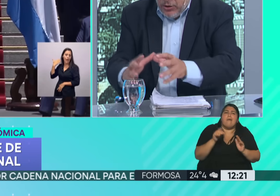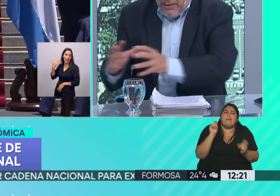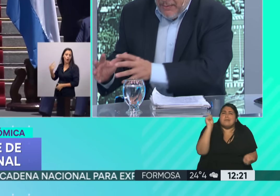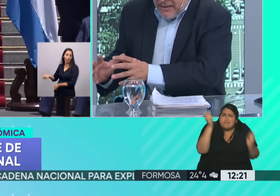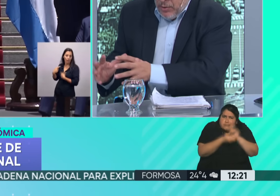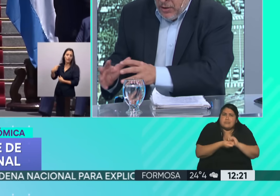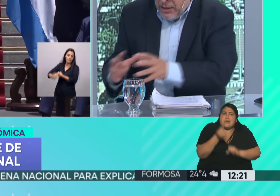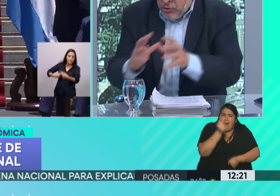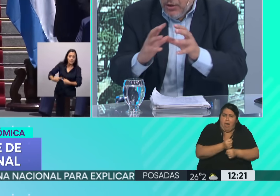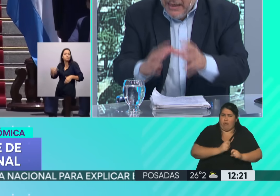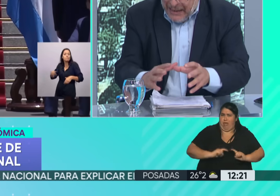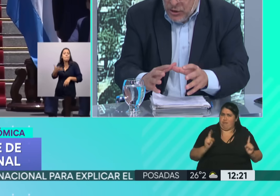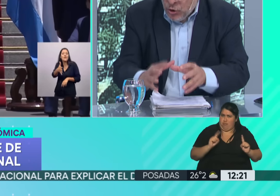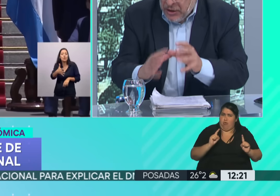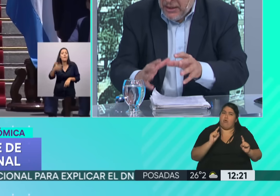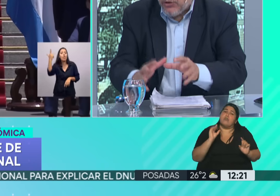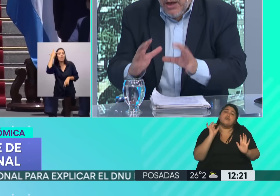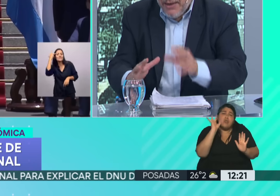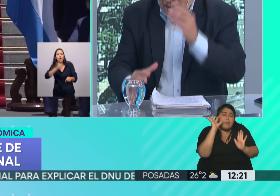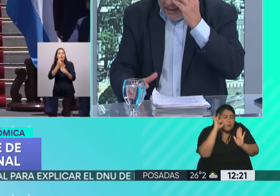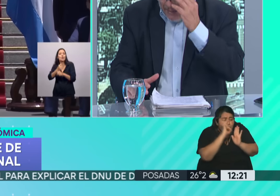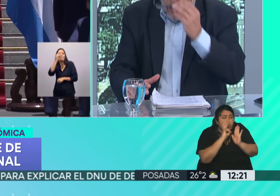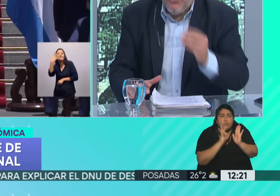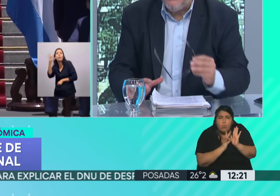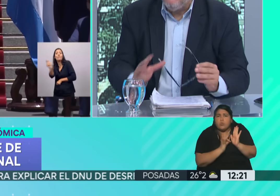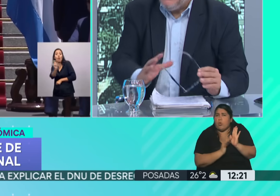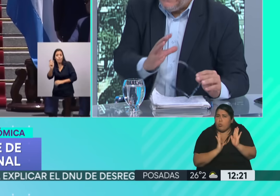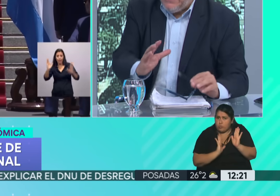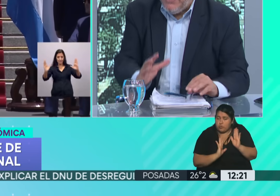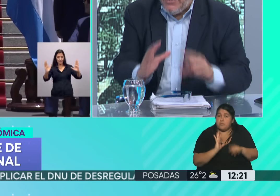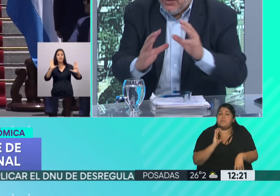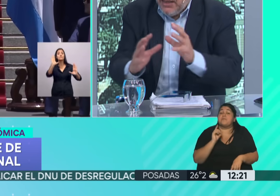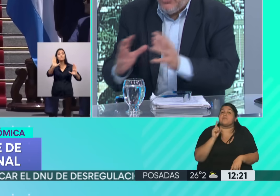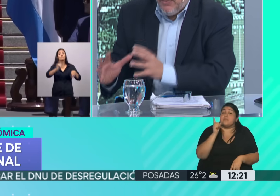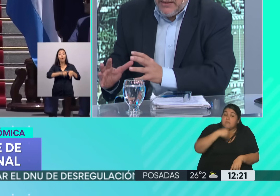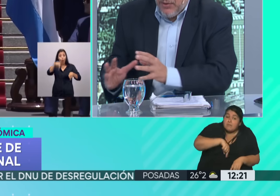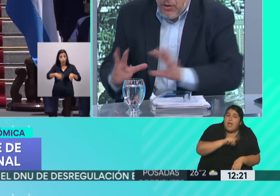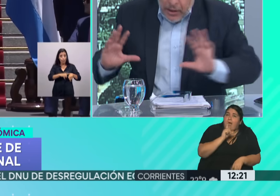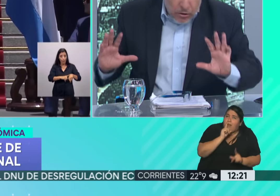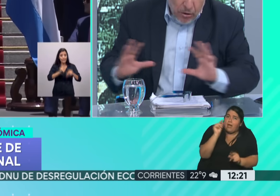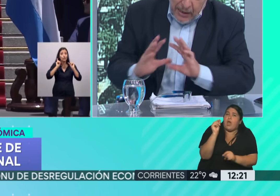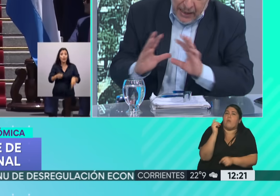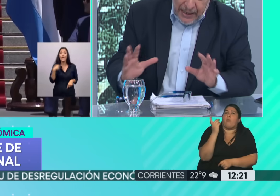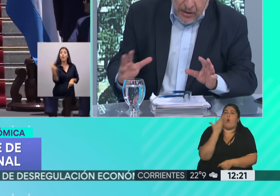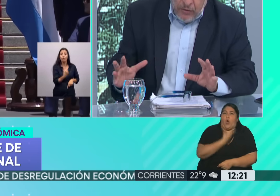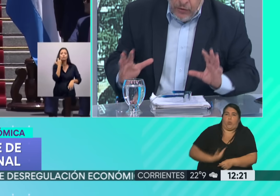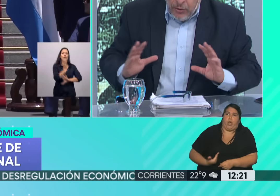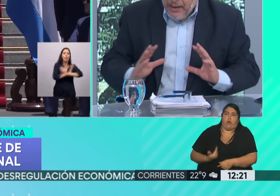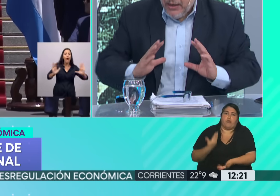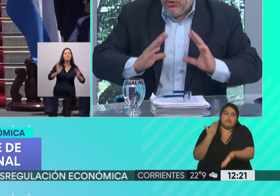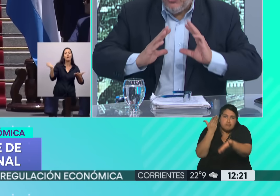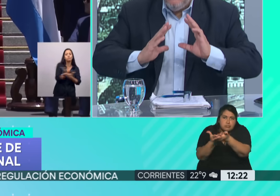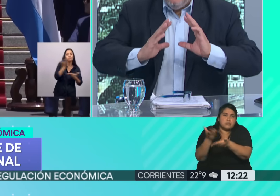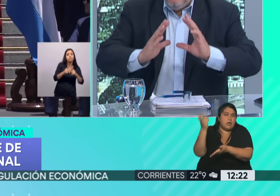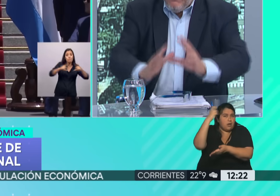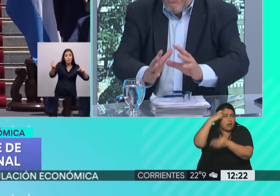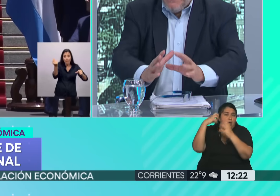porque esto debería pasar por el congreso y de hecho los sindicatos le habían reclamado al gobierno que si había algo así esto pase por el congreso la decisión fue tomar